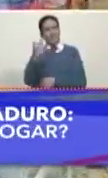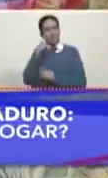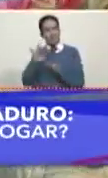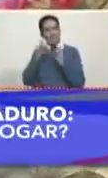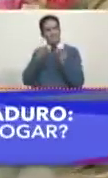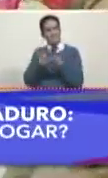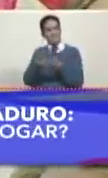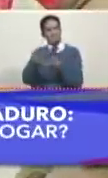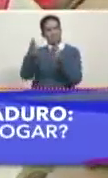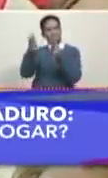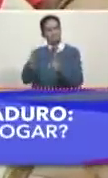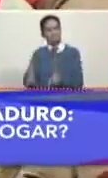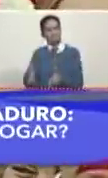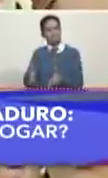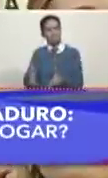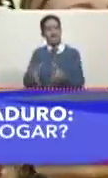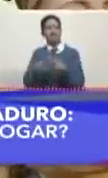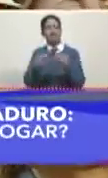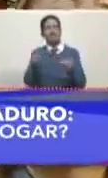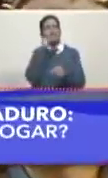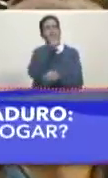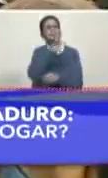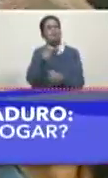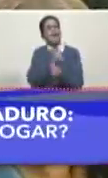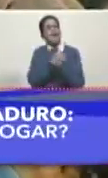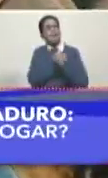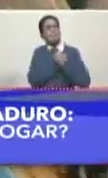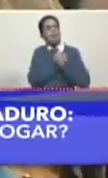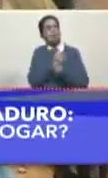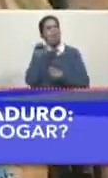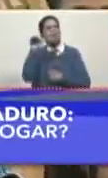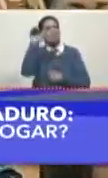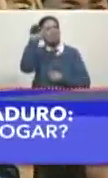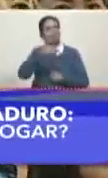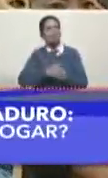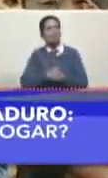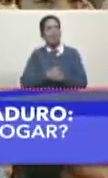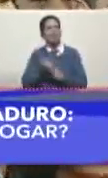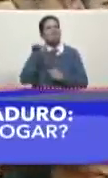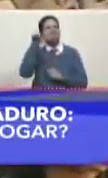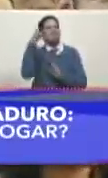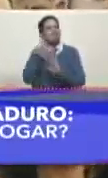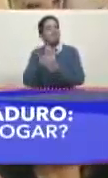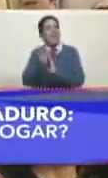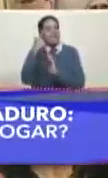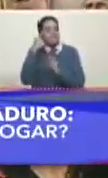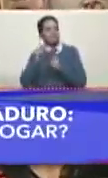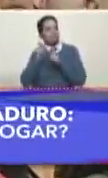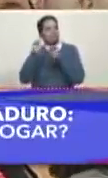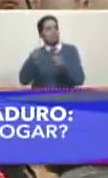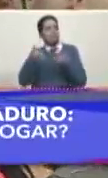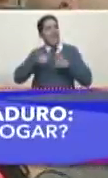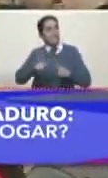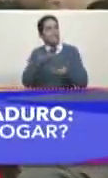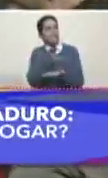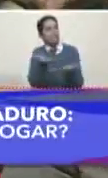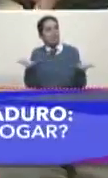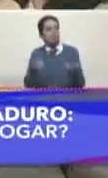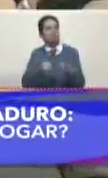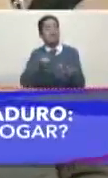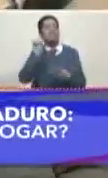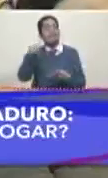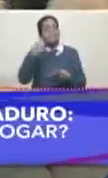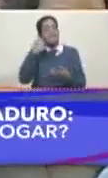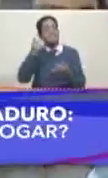a todos los que amamos el derecho al futuro que soñamos para nuestros hijos y nuestras hijas, para nuestros nietos y